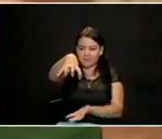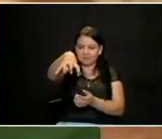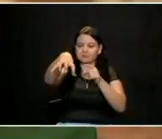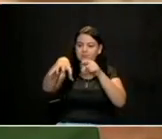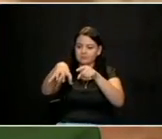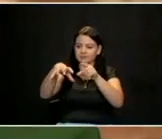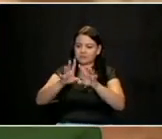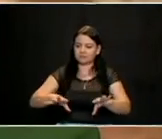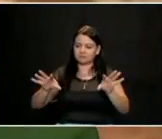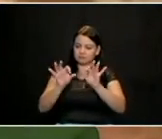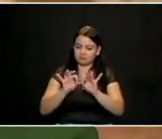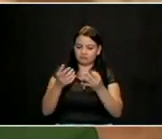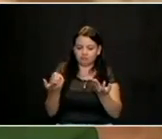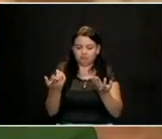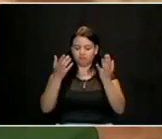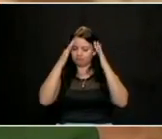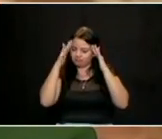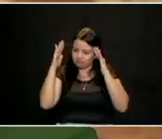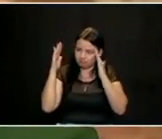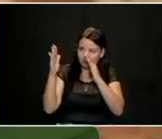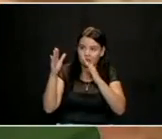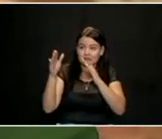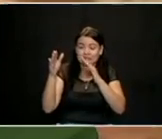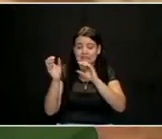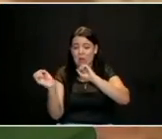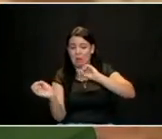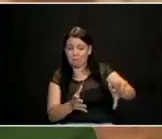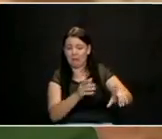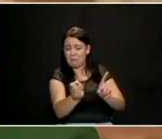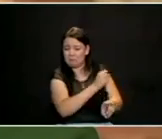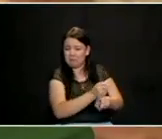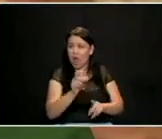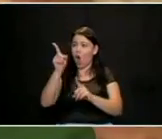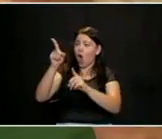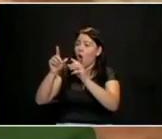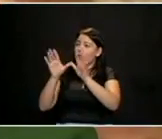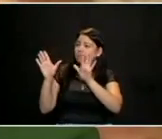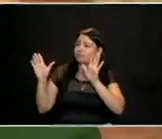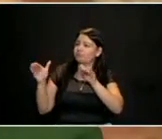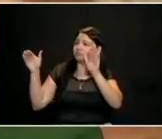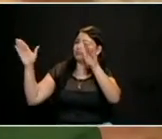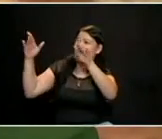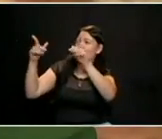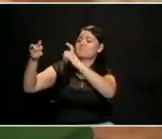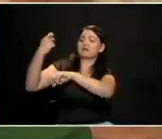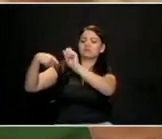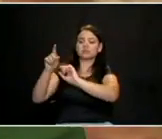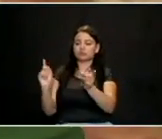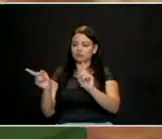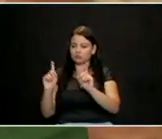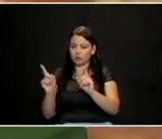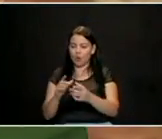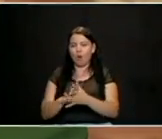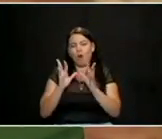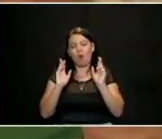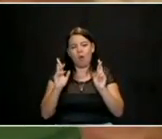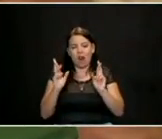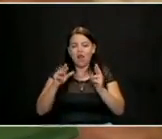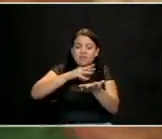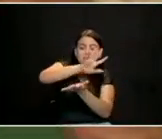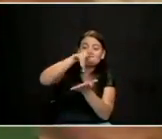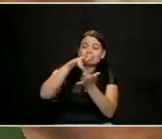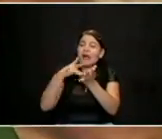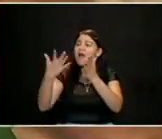recuperación frente al abandono animal, que se vuelva un ecoparque donde el cuidado de los